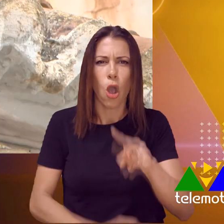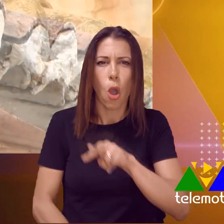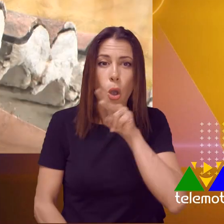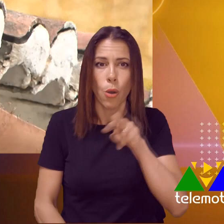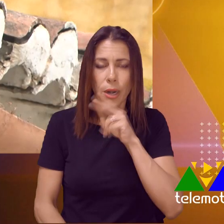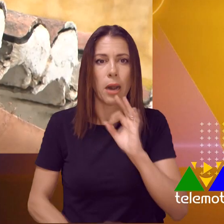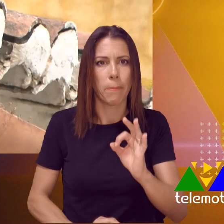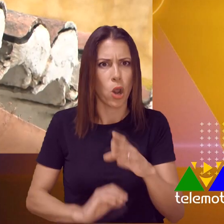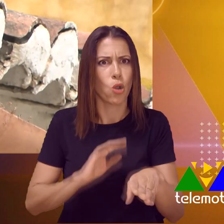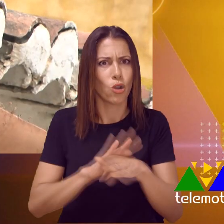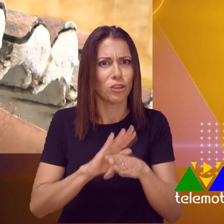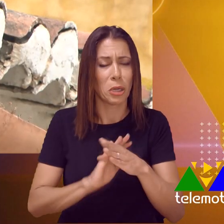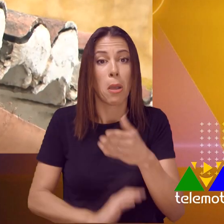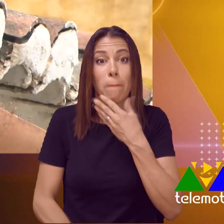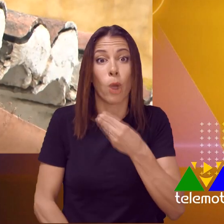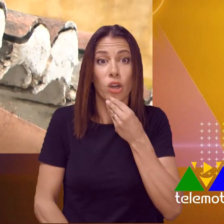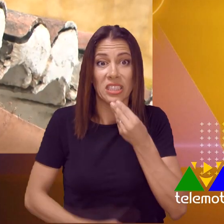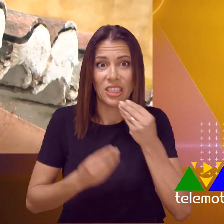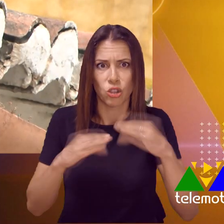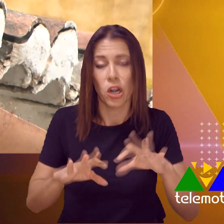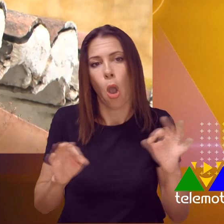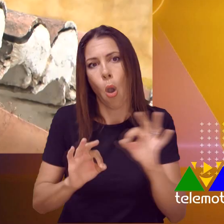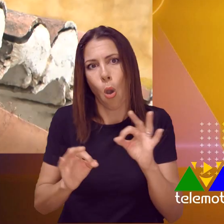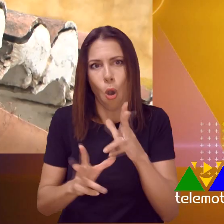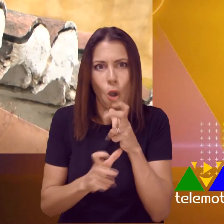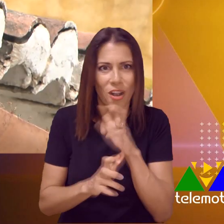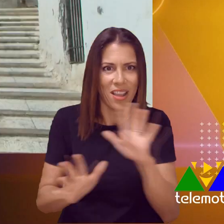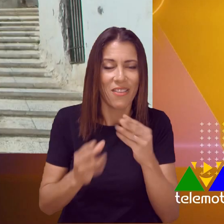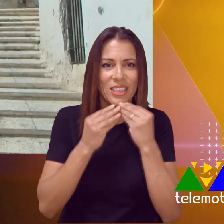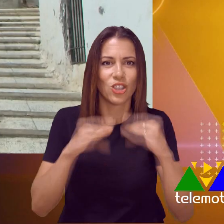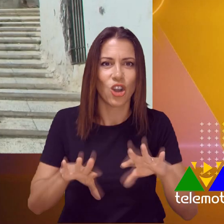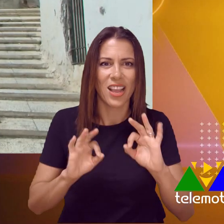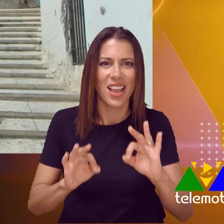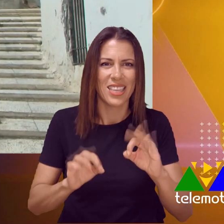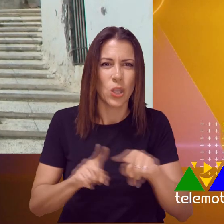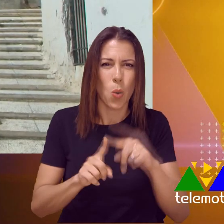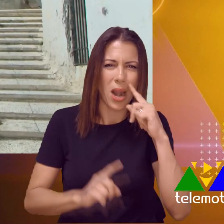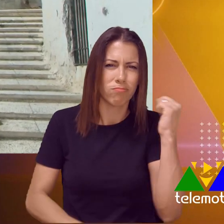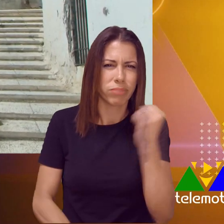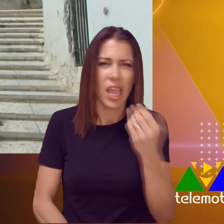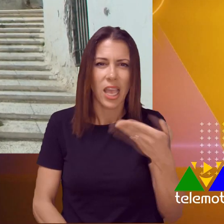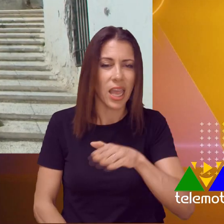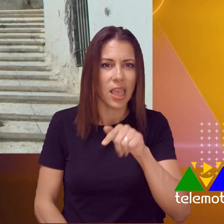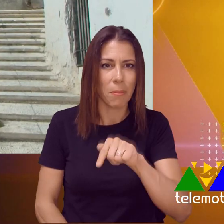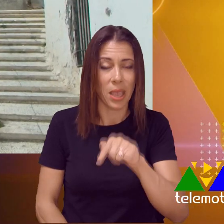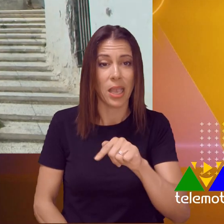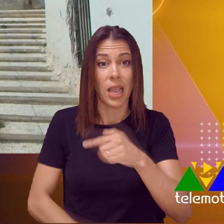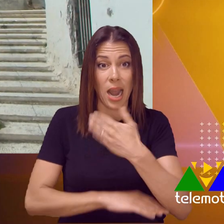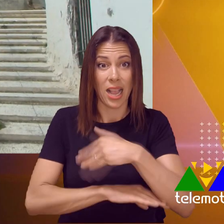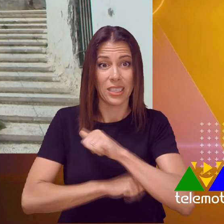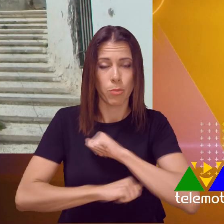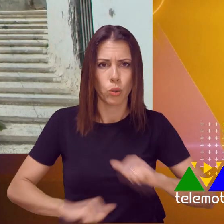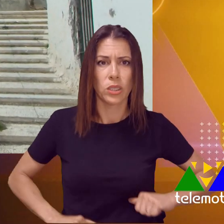se ha mantenido esa bonita historia o trágica historia del crimen de la calle Portuguesa, que después se hizo